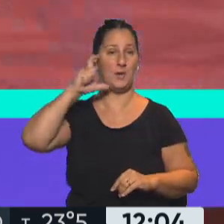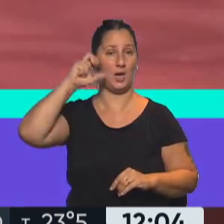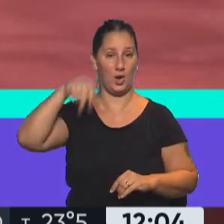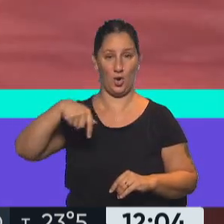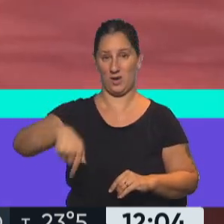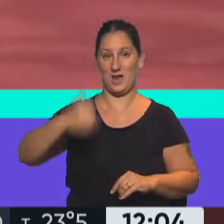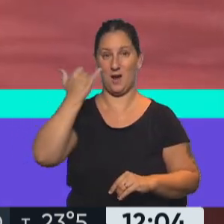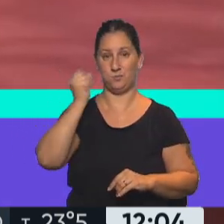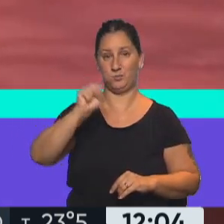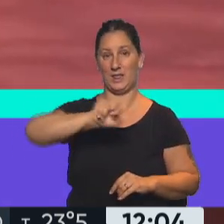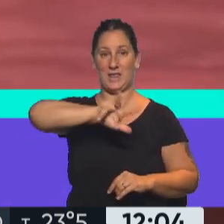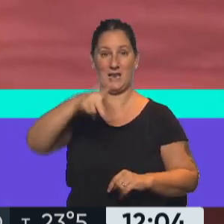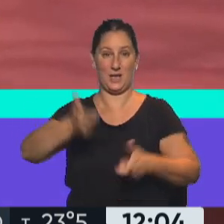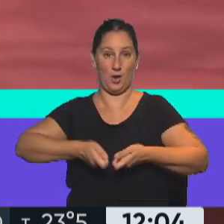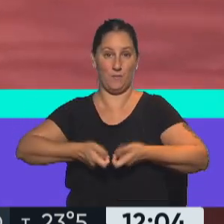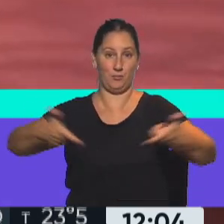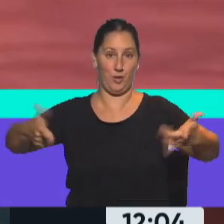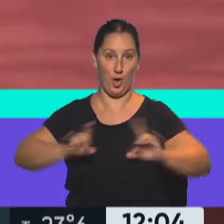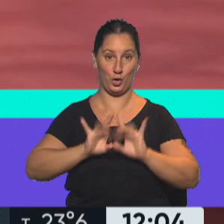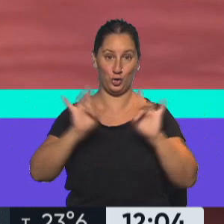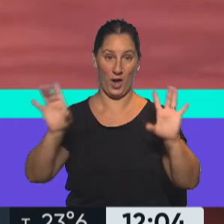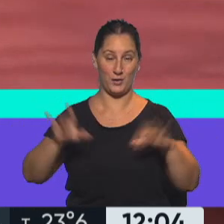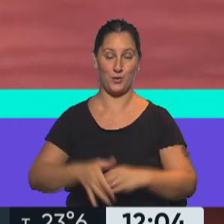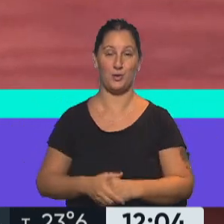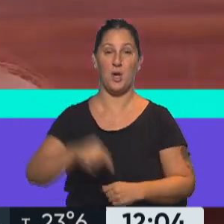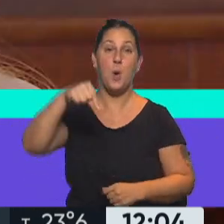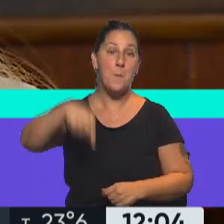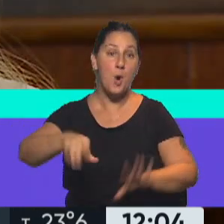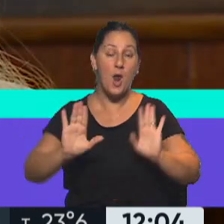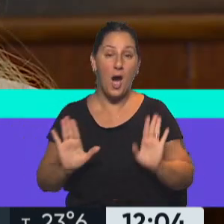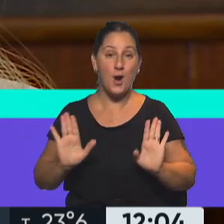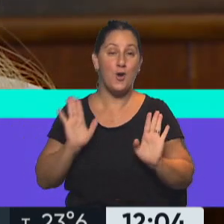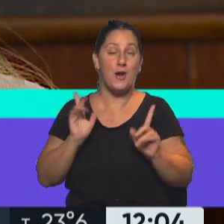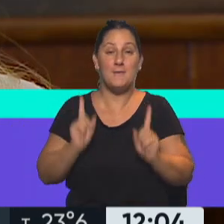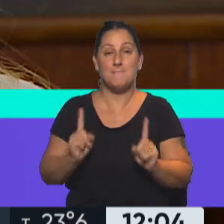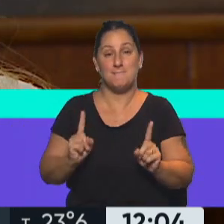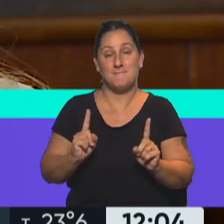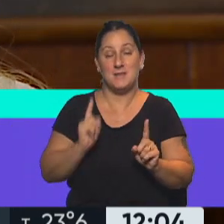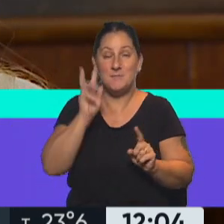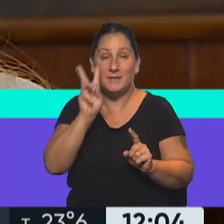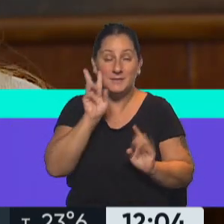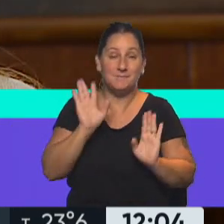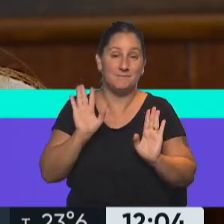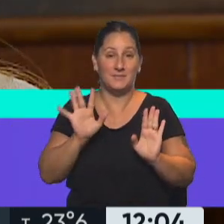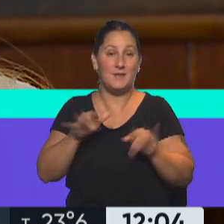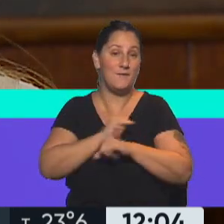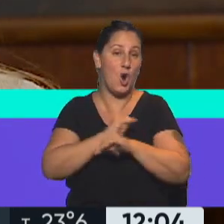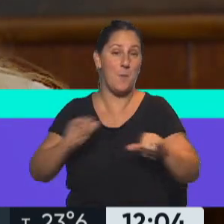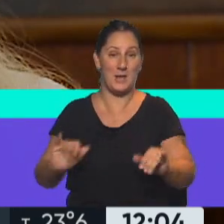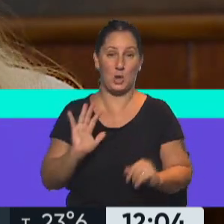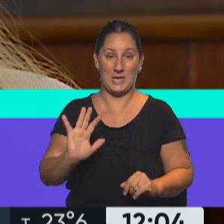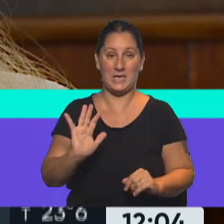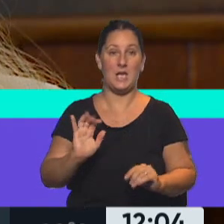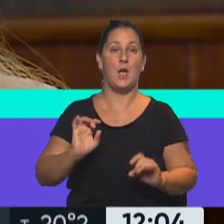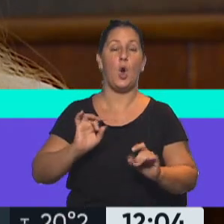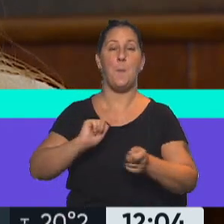acá nuestra tercera ola, así que bueno, por ahora digamos estamos con esa información de que no es